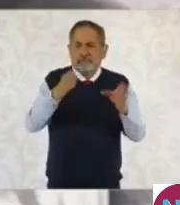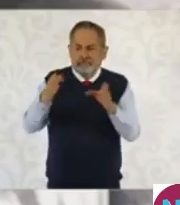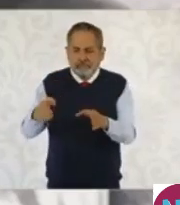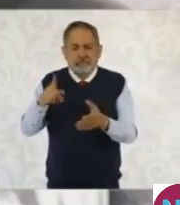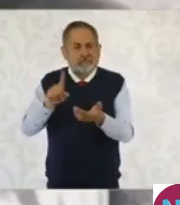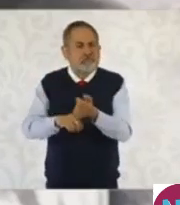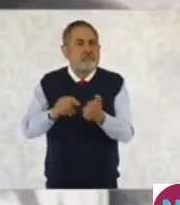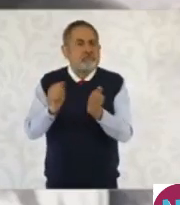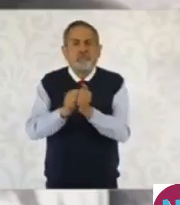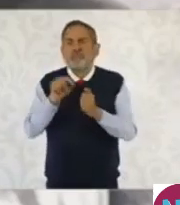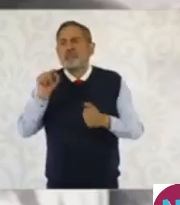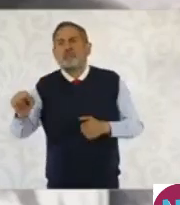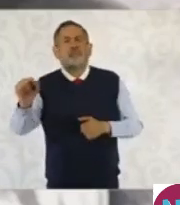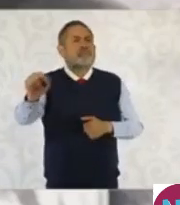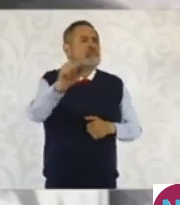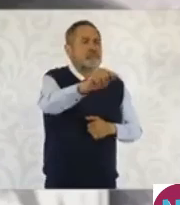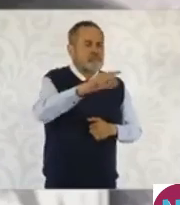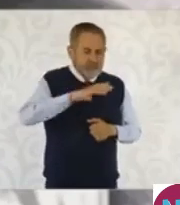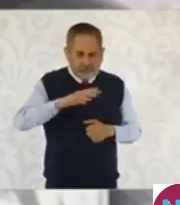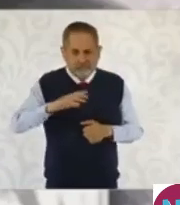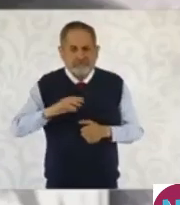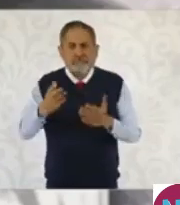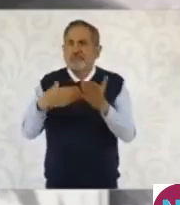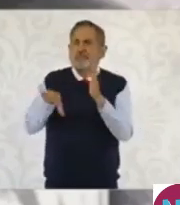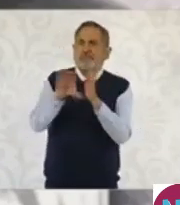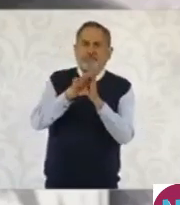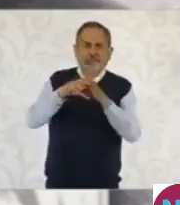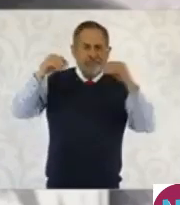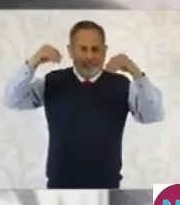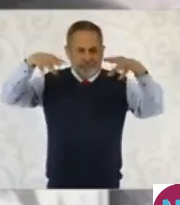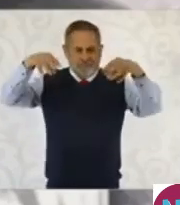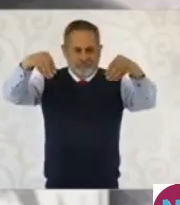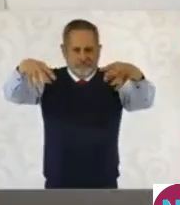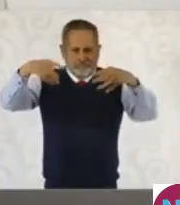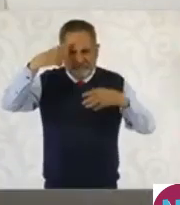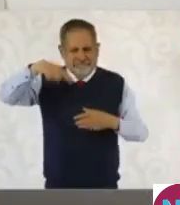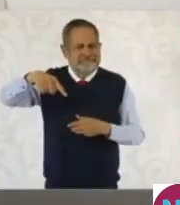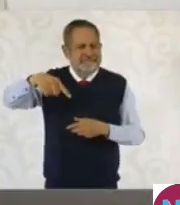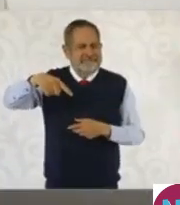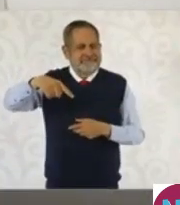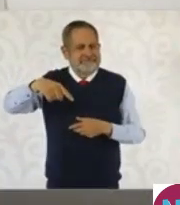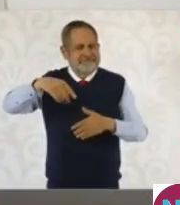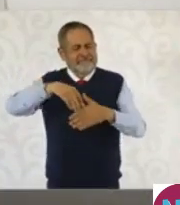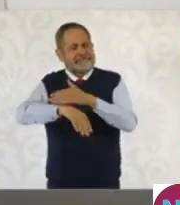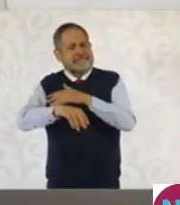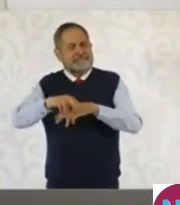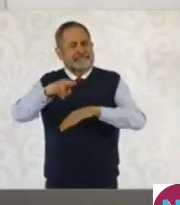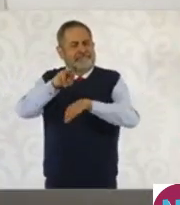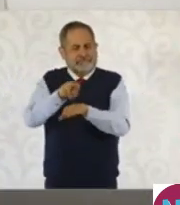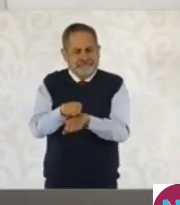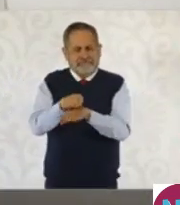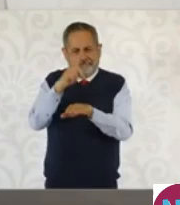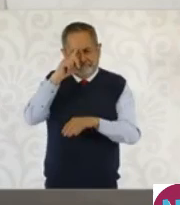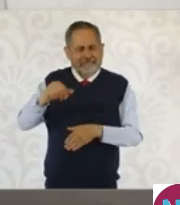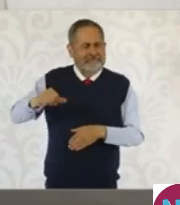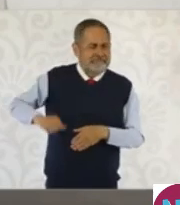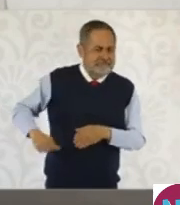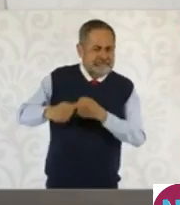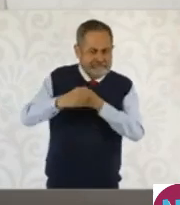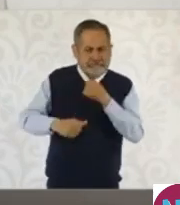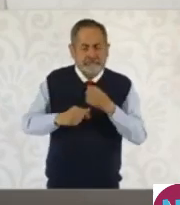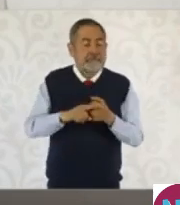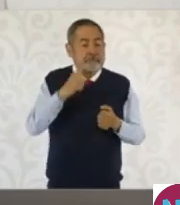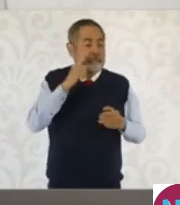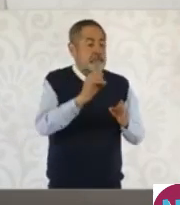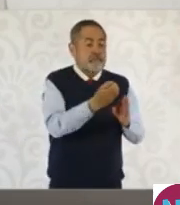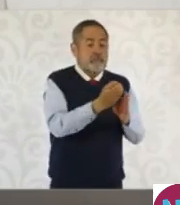con quirófanos. Aquí quiero mencionar 3 casos de estas jornadas que se han realizado entre octubre